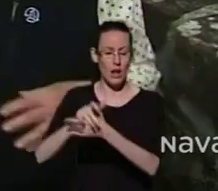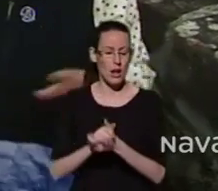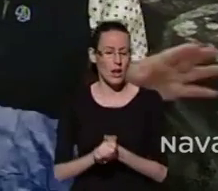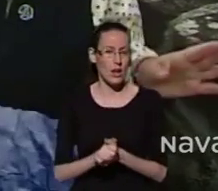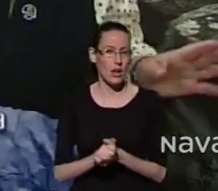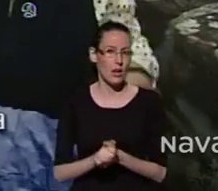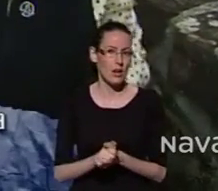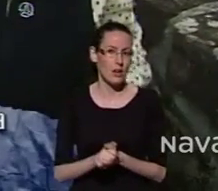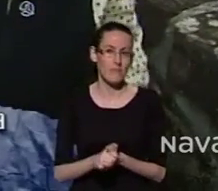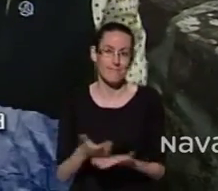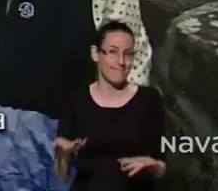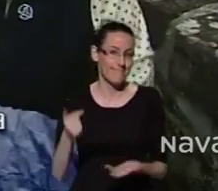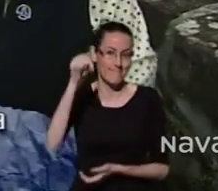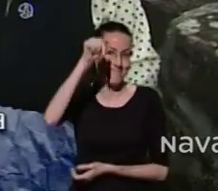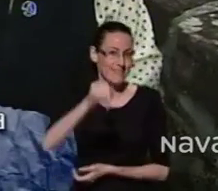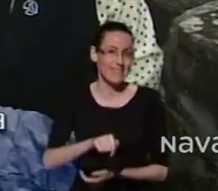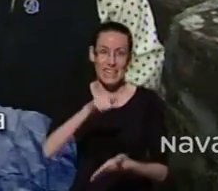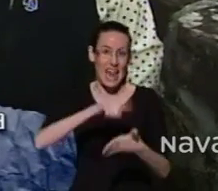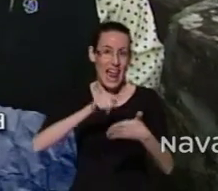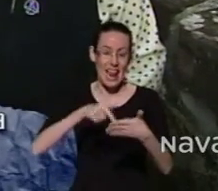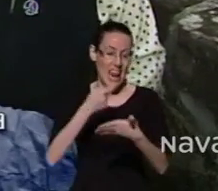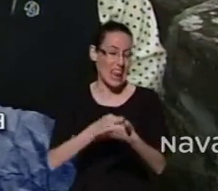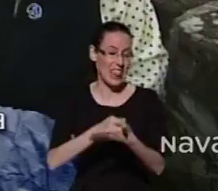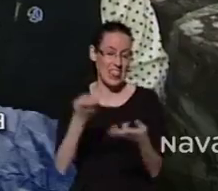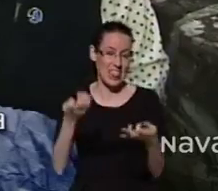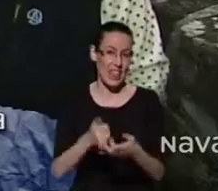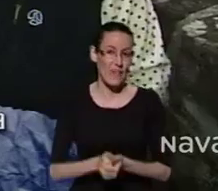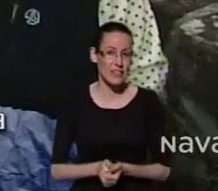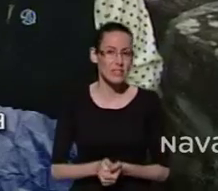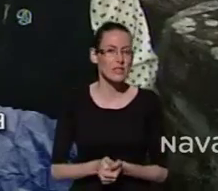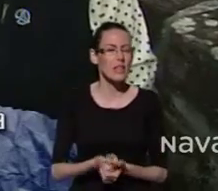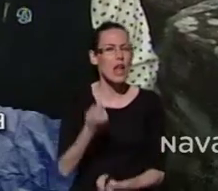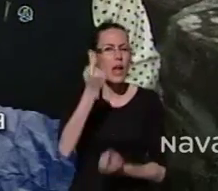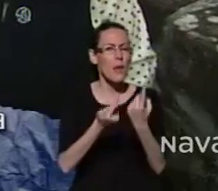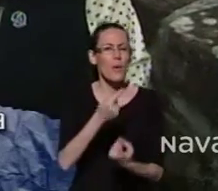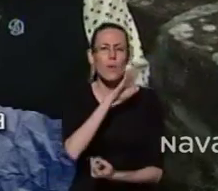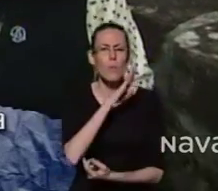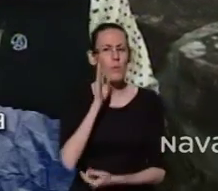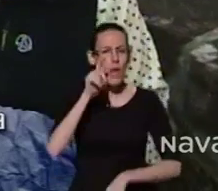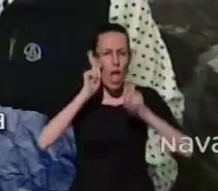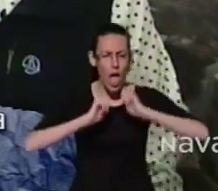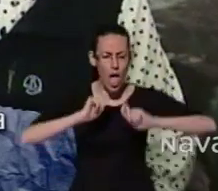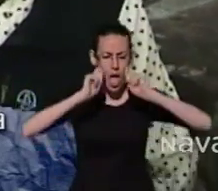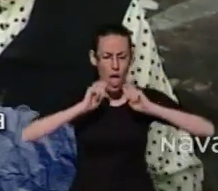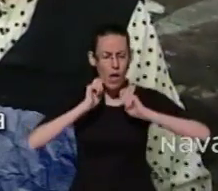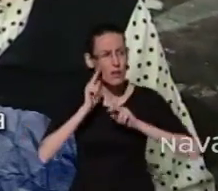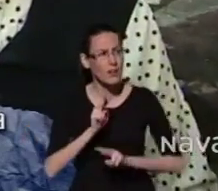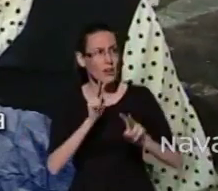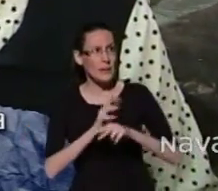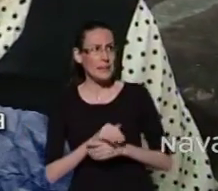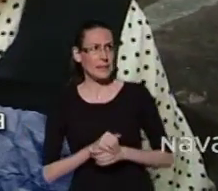San Martín había que pagar la renta. ¿Y había veces que la madre lloraba? Oye, ¿y muchas, que tú la veías, Francisca?